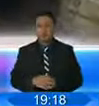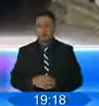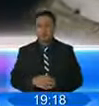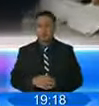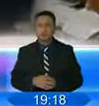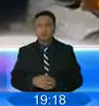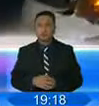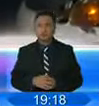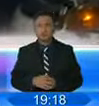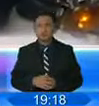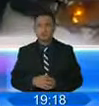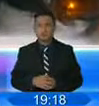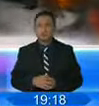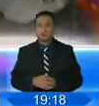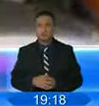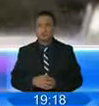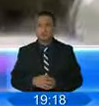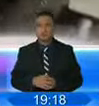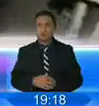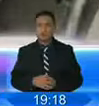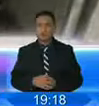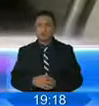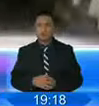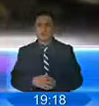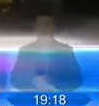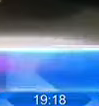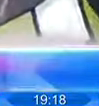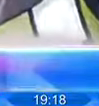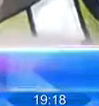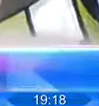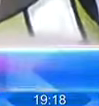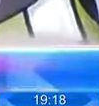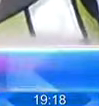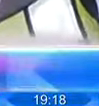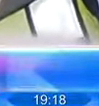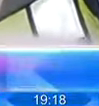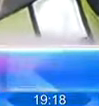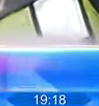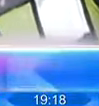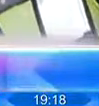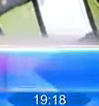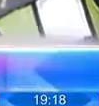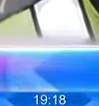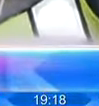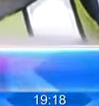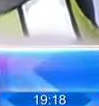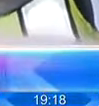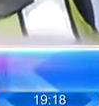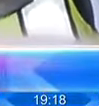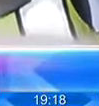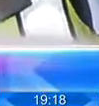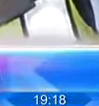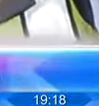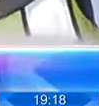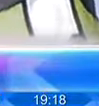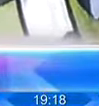como estaba. En el cual se toma un procedimiento de ambos conductores, se explica el procedimiento, que ambos se van a acercar a la